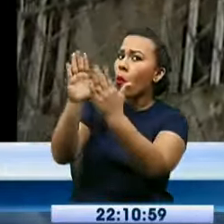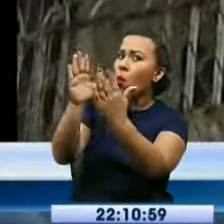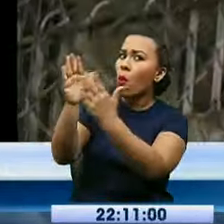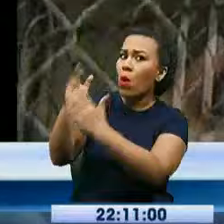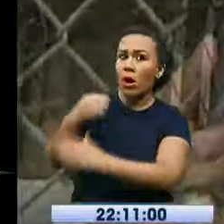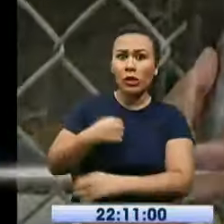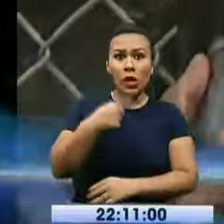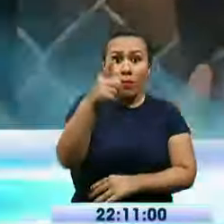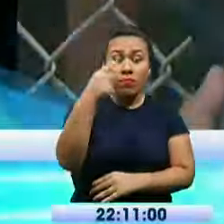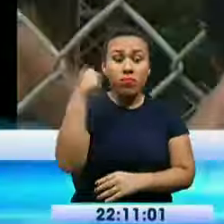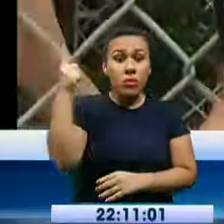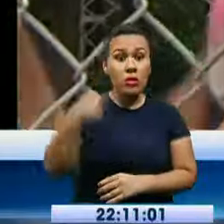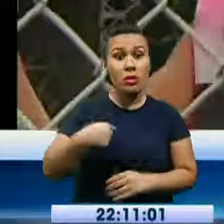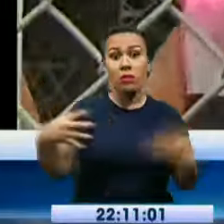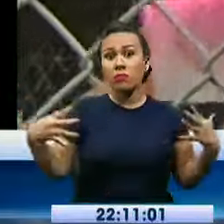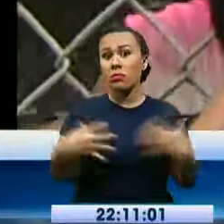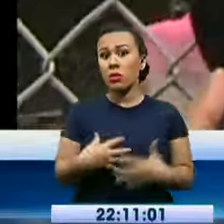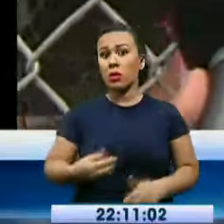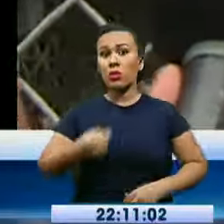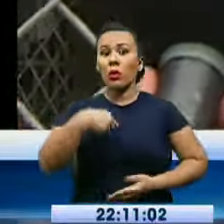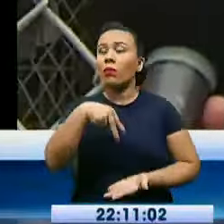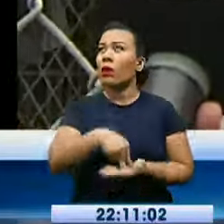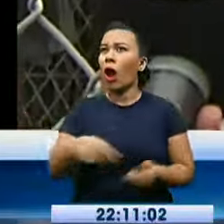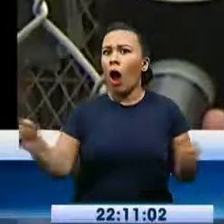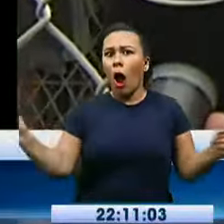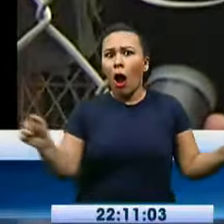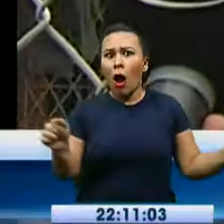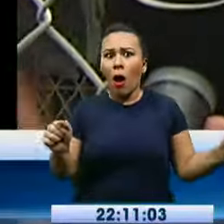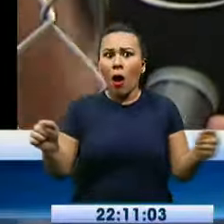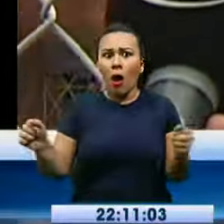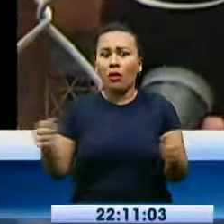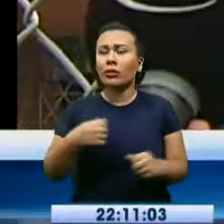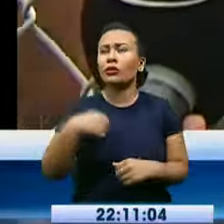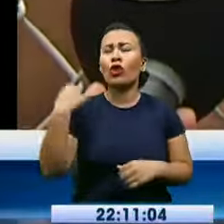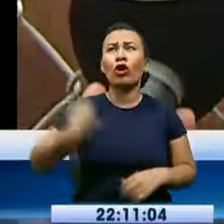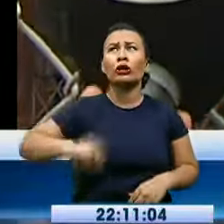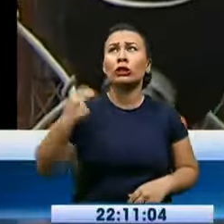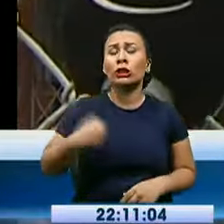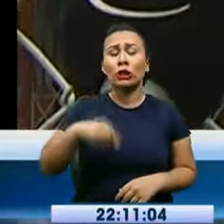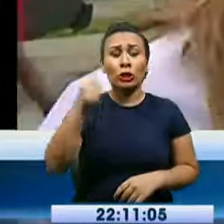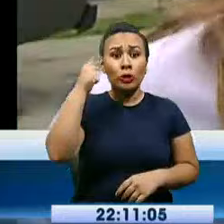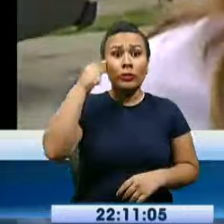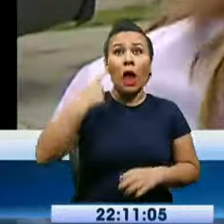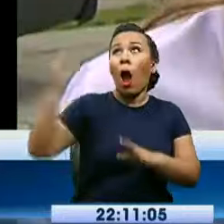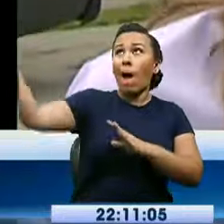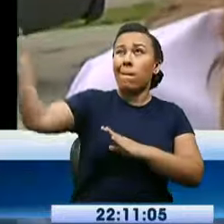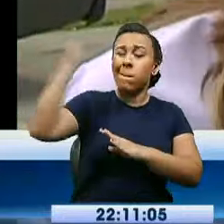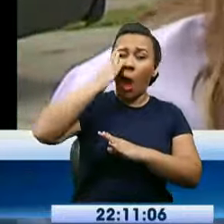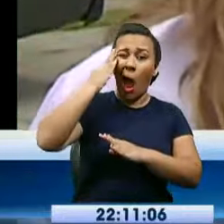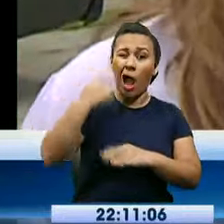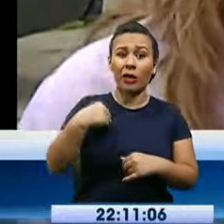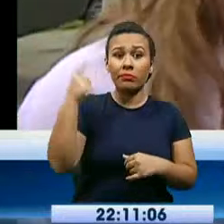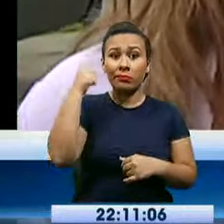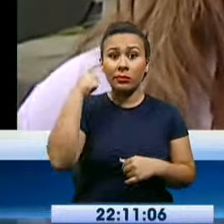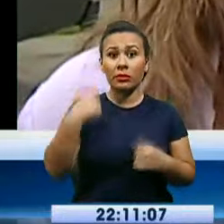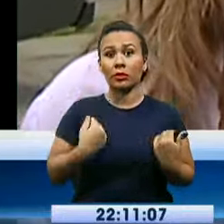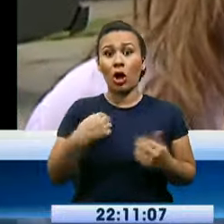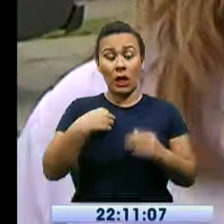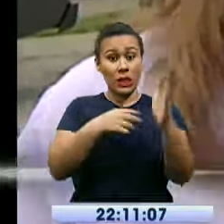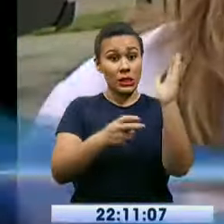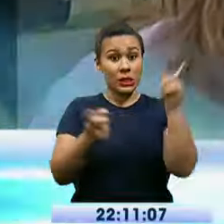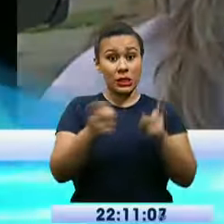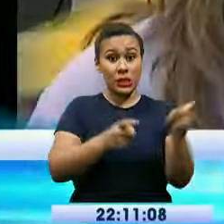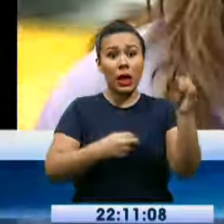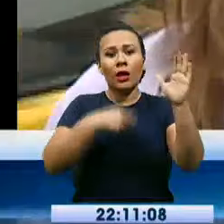ese edificio. Y estaba aquí parado y se hacía así, esperando que caiga, pues, para salir corriendo. Se bajaba por las escaleras y bajara todo, con toda la gente a